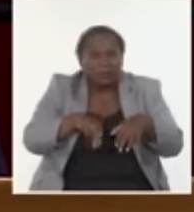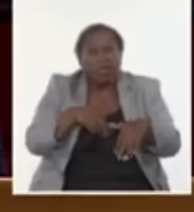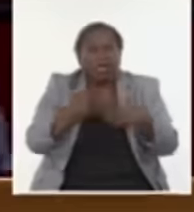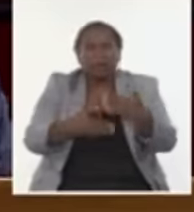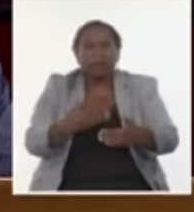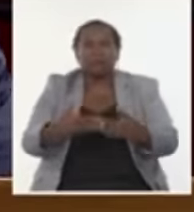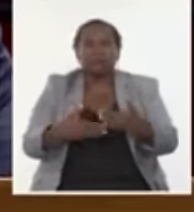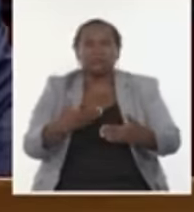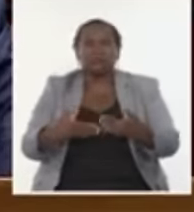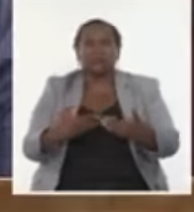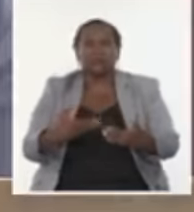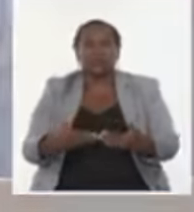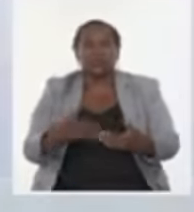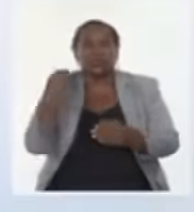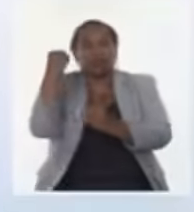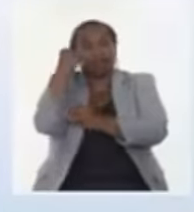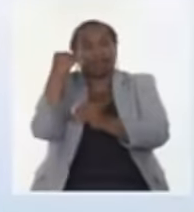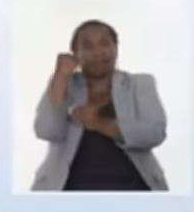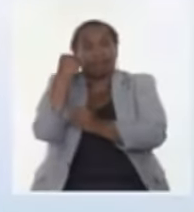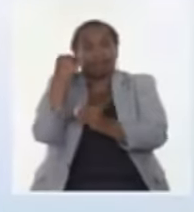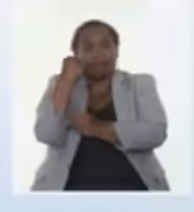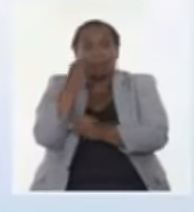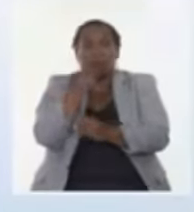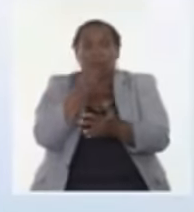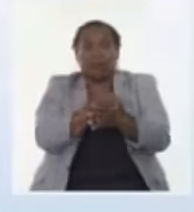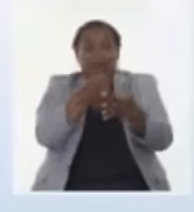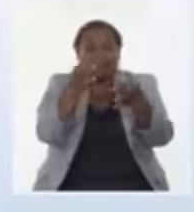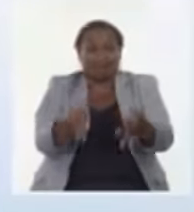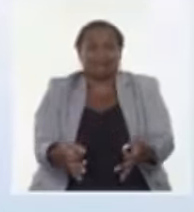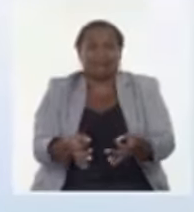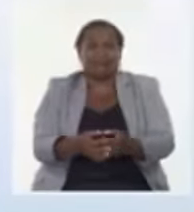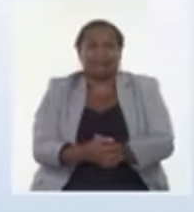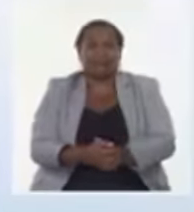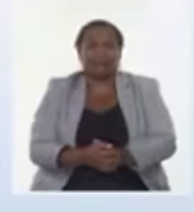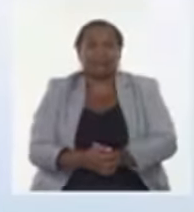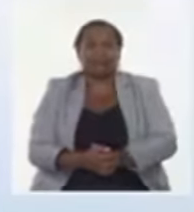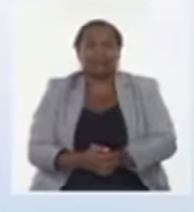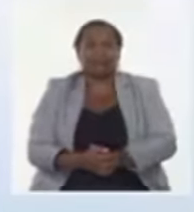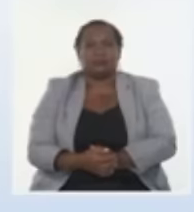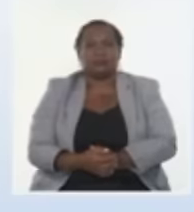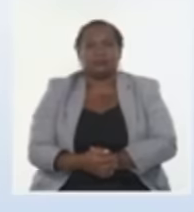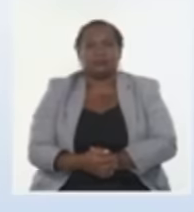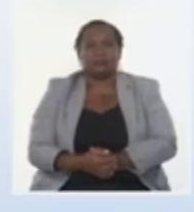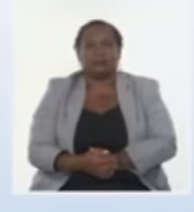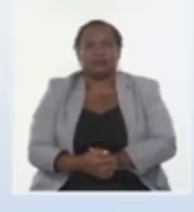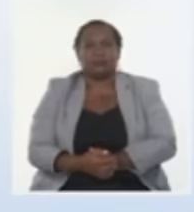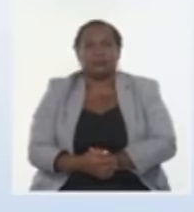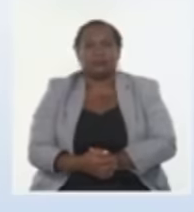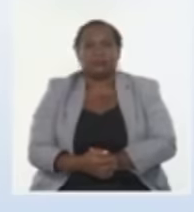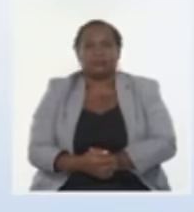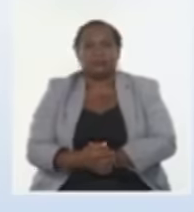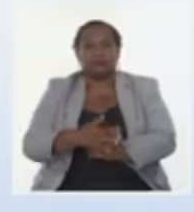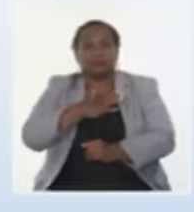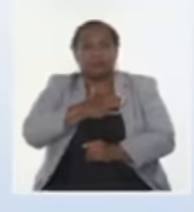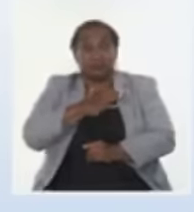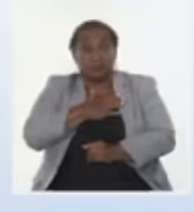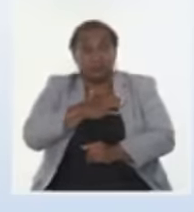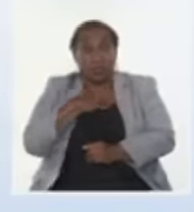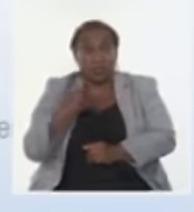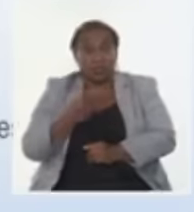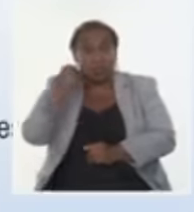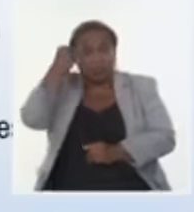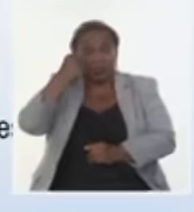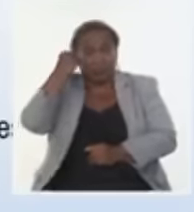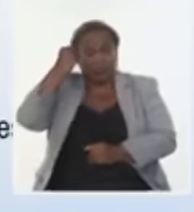estamos fortaleciendo para poder enfrentar todo ello. Ahora, nosotros consideramos que las